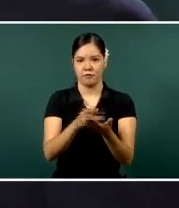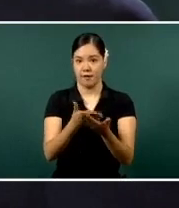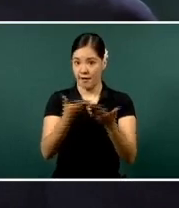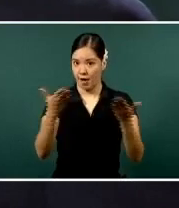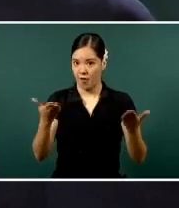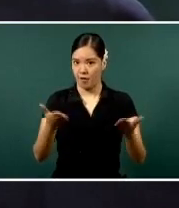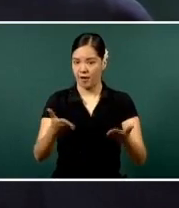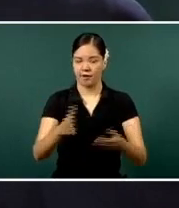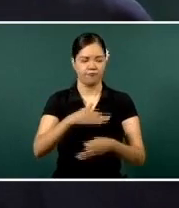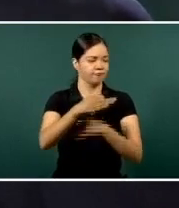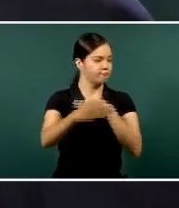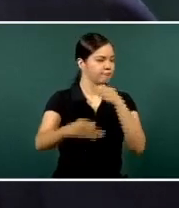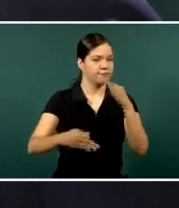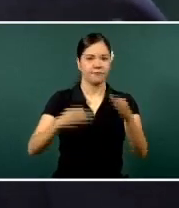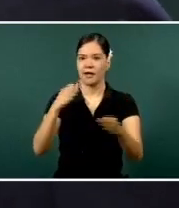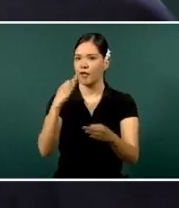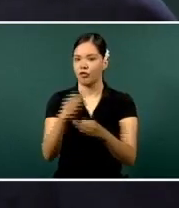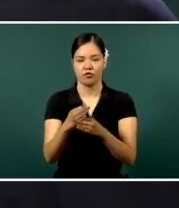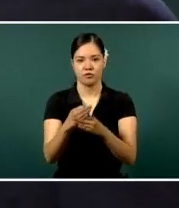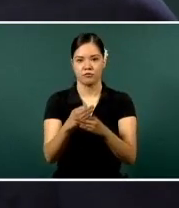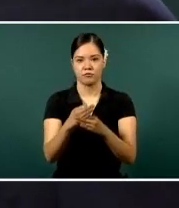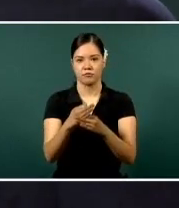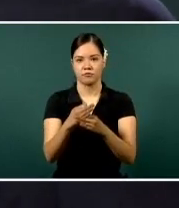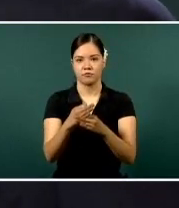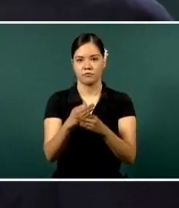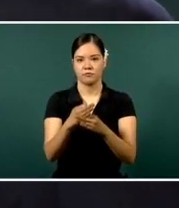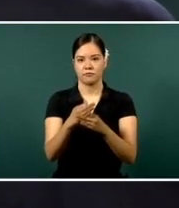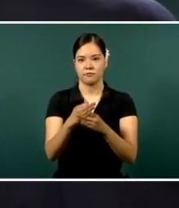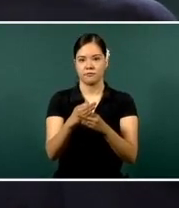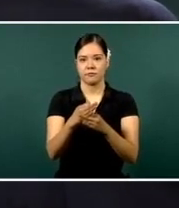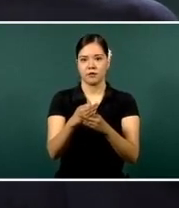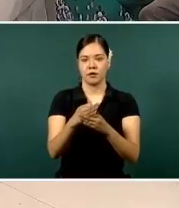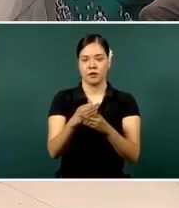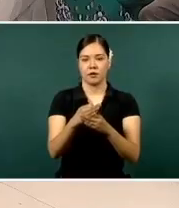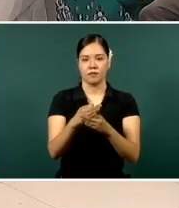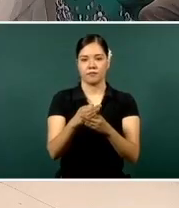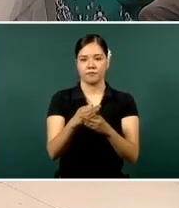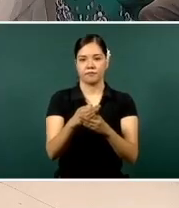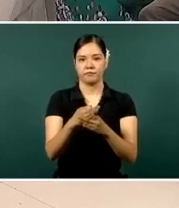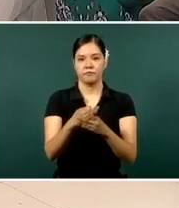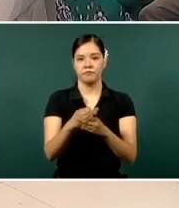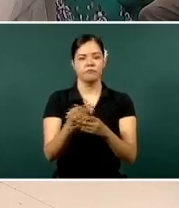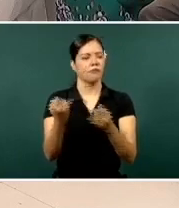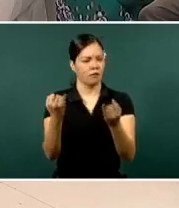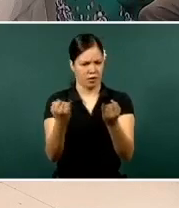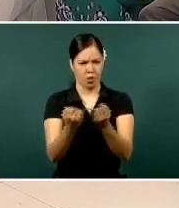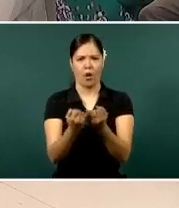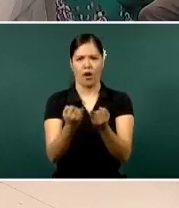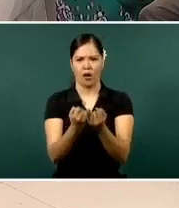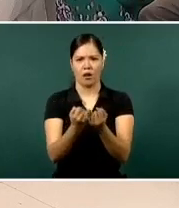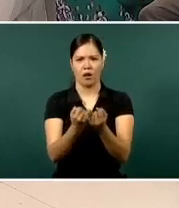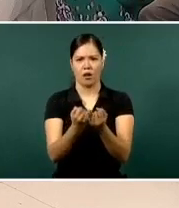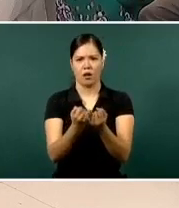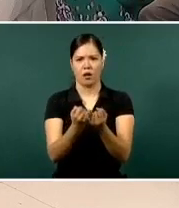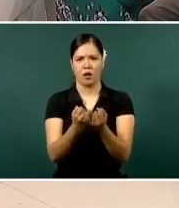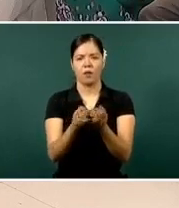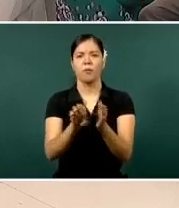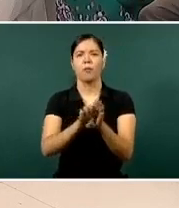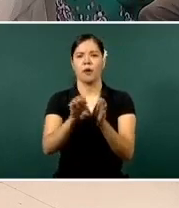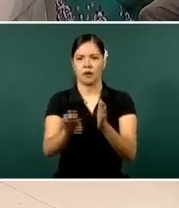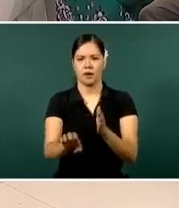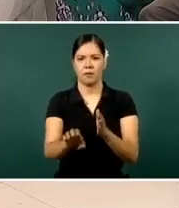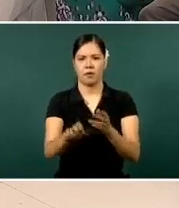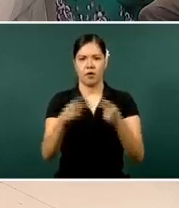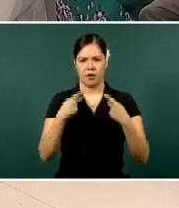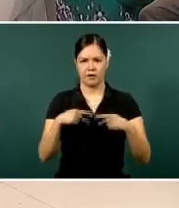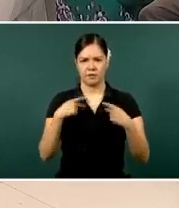los adultos mayores de Durango. Y en el caso de las comunidades indígenas, no es a